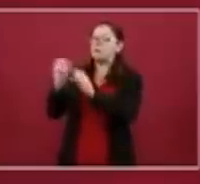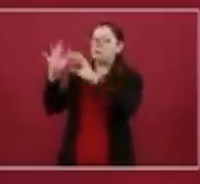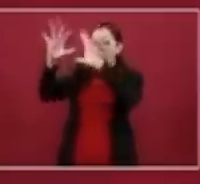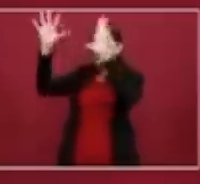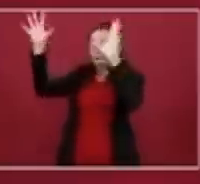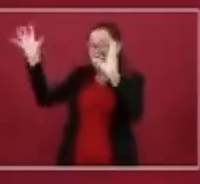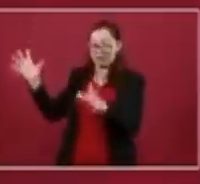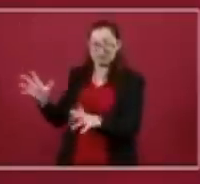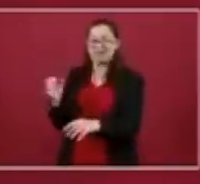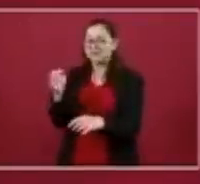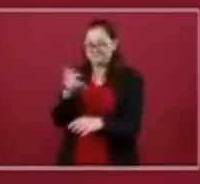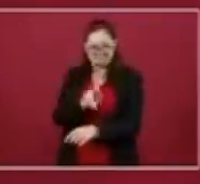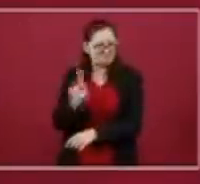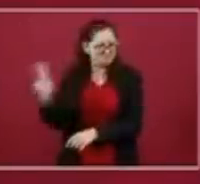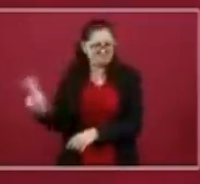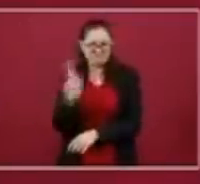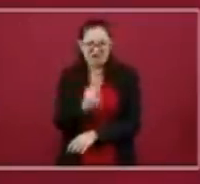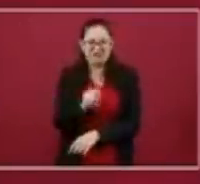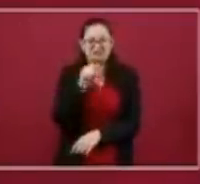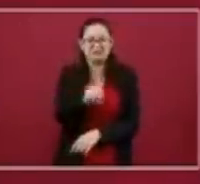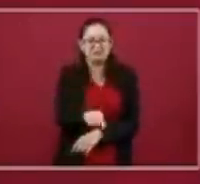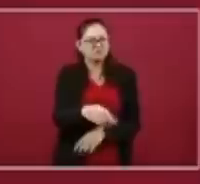a las bandas